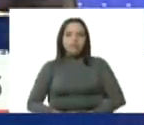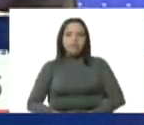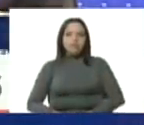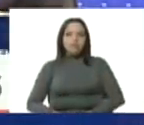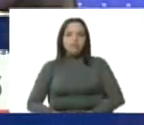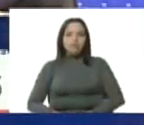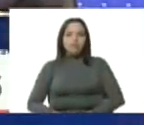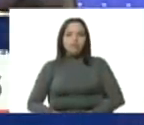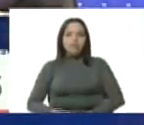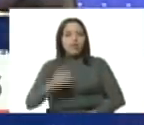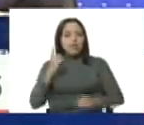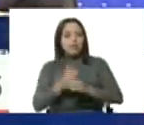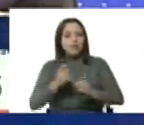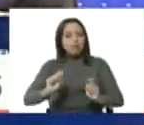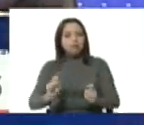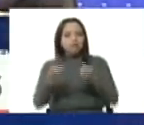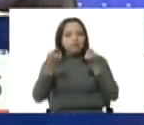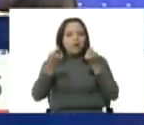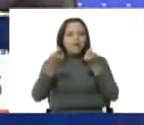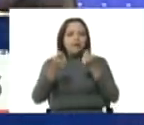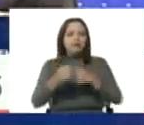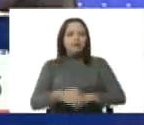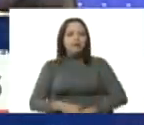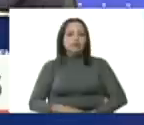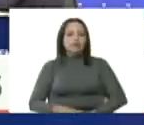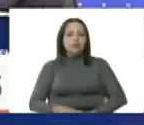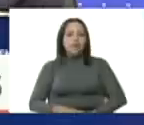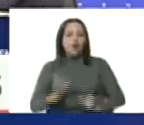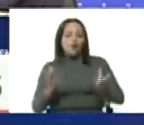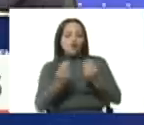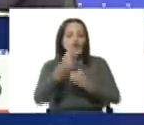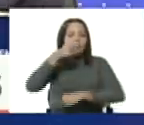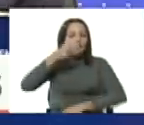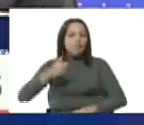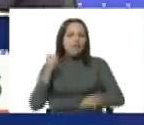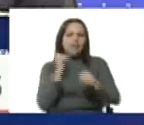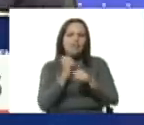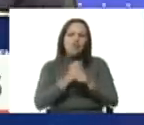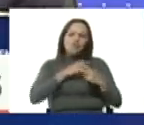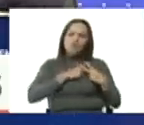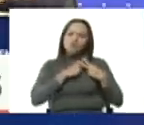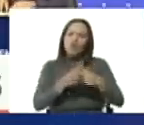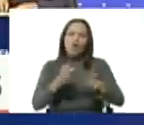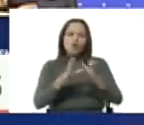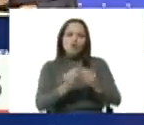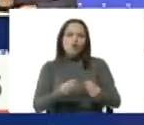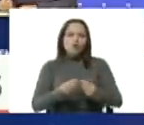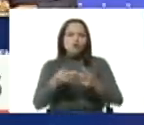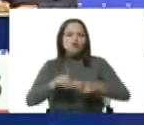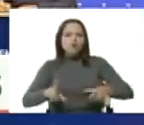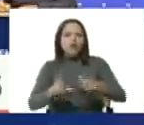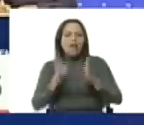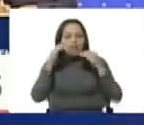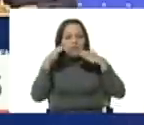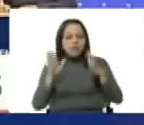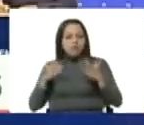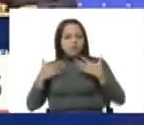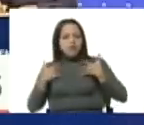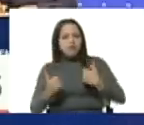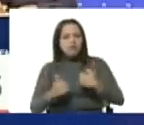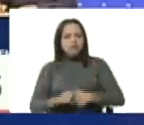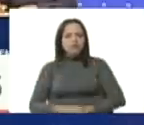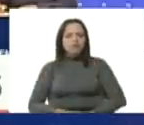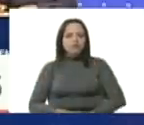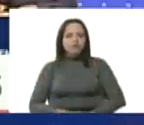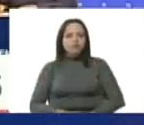Hay que recuperar con el poder popular, con trabajo voluntario, todos los ambulatorios. Y